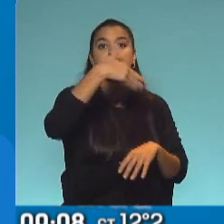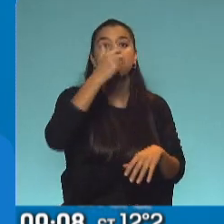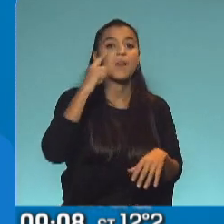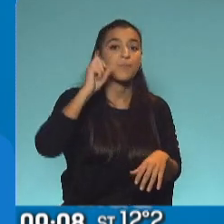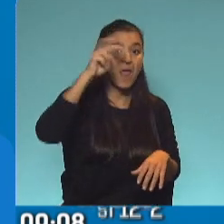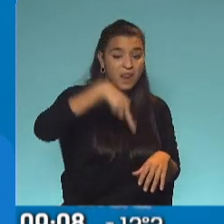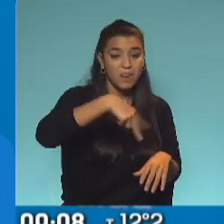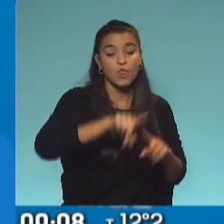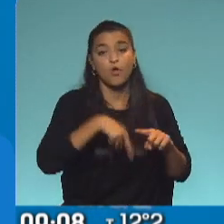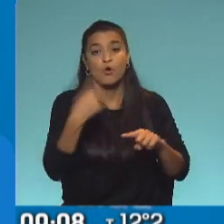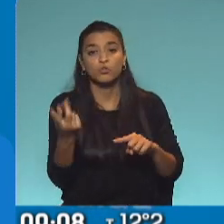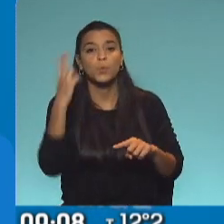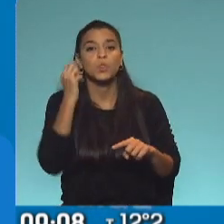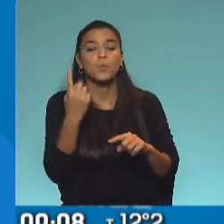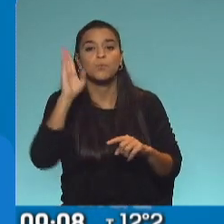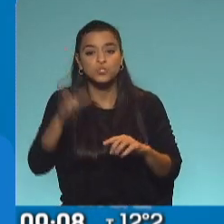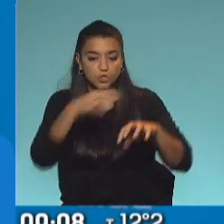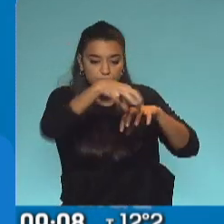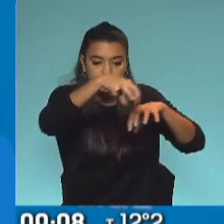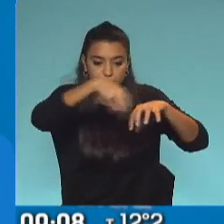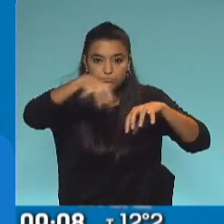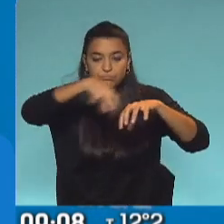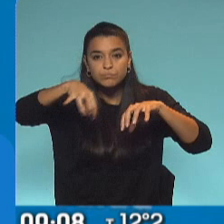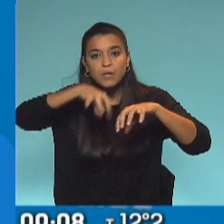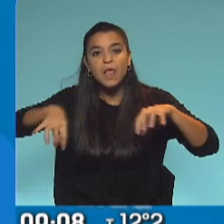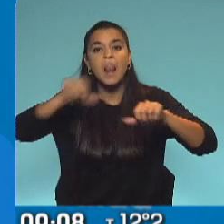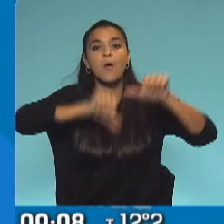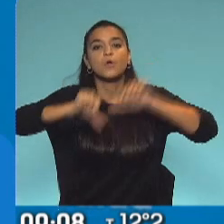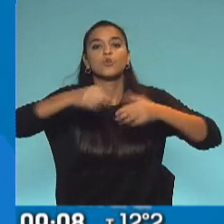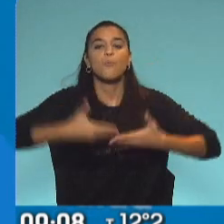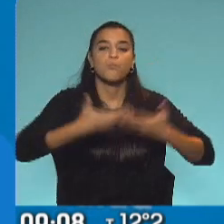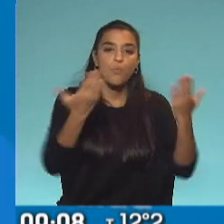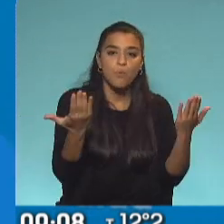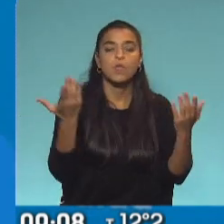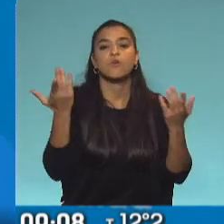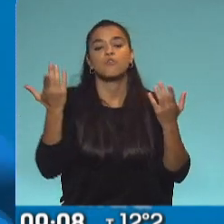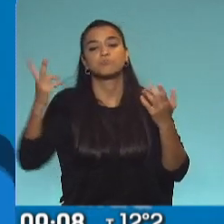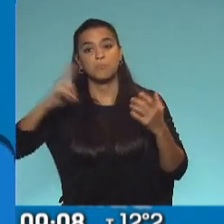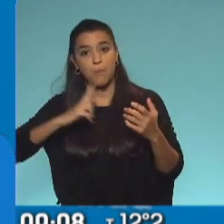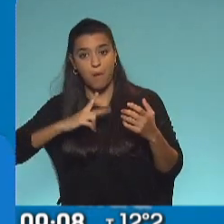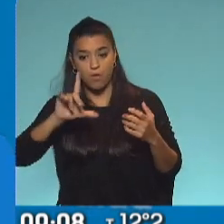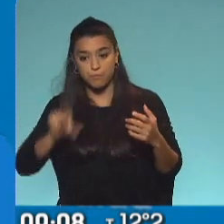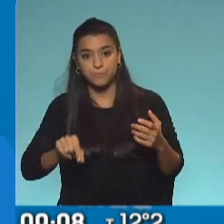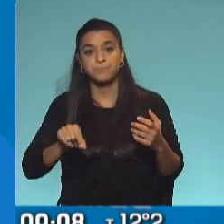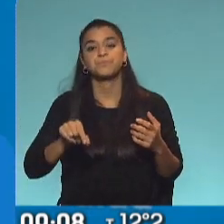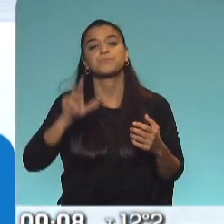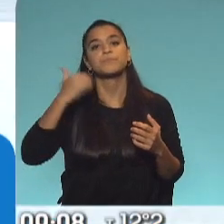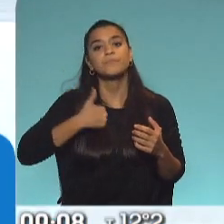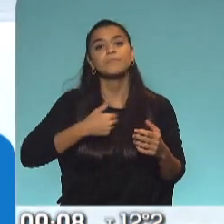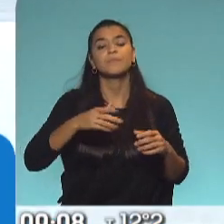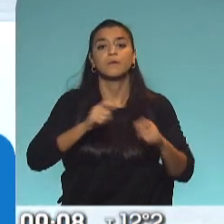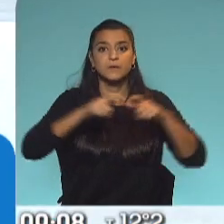91% realizado en la red descentralizada de laboratorios públicos privados del país que asciende a 142